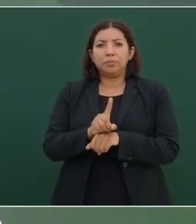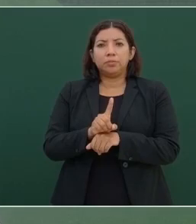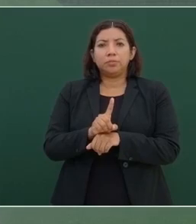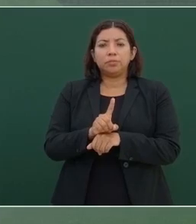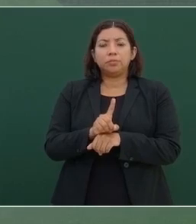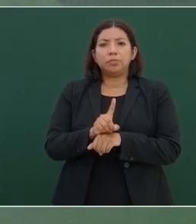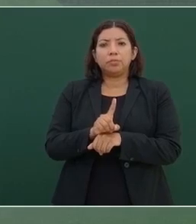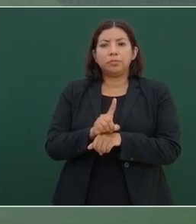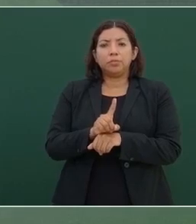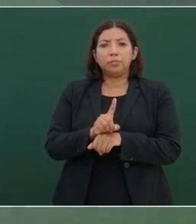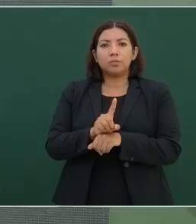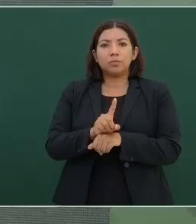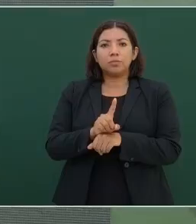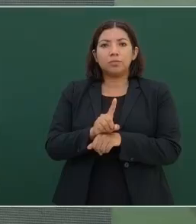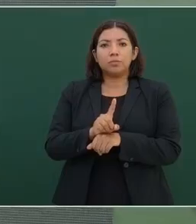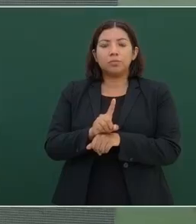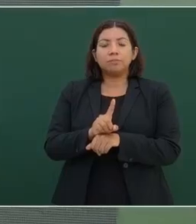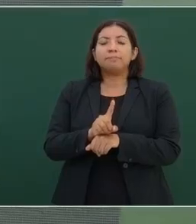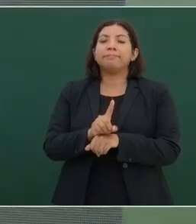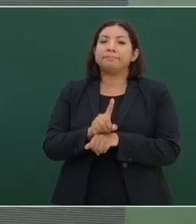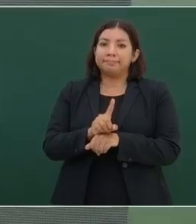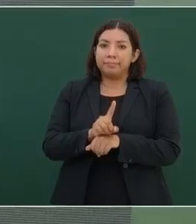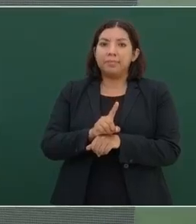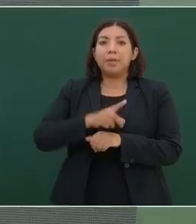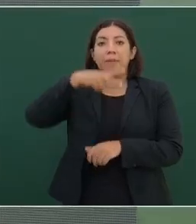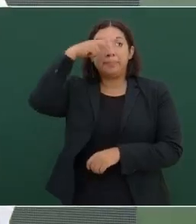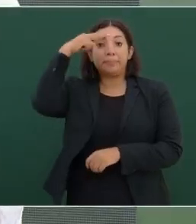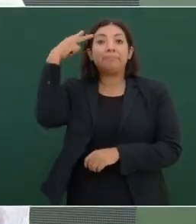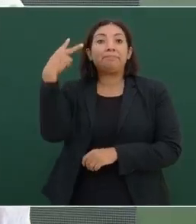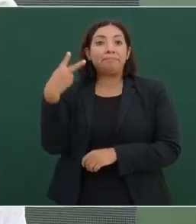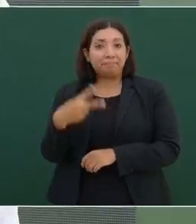se devuelvan a México